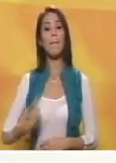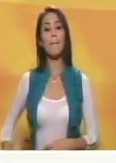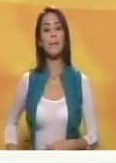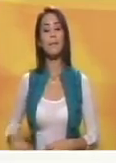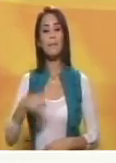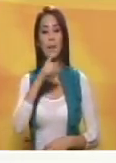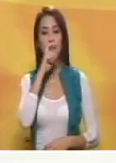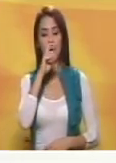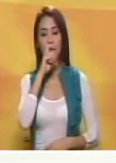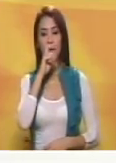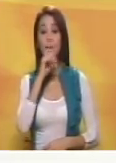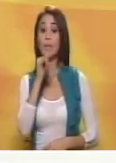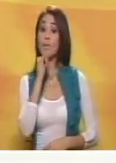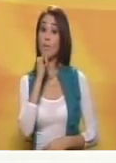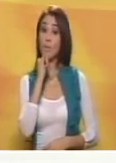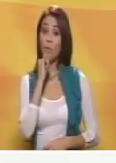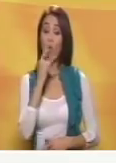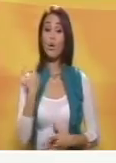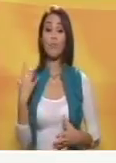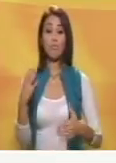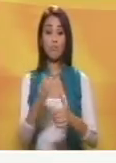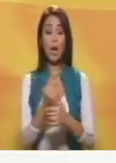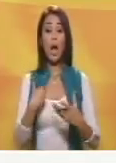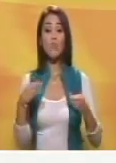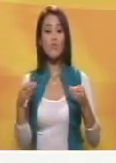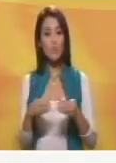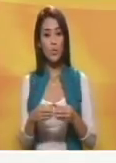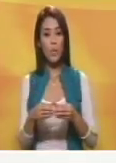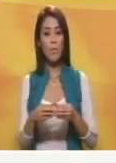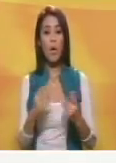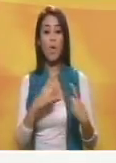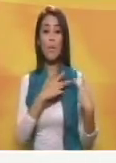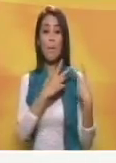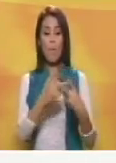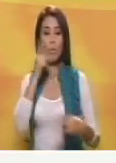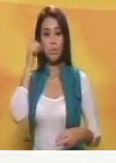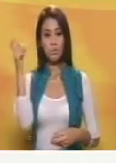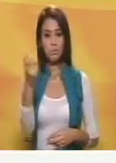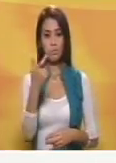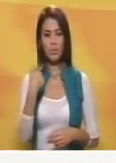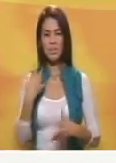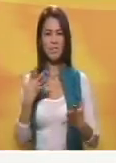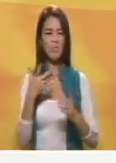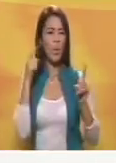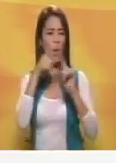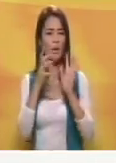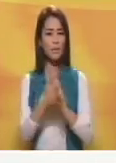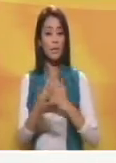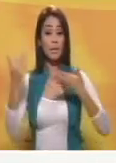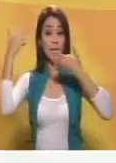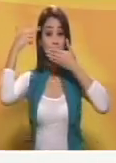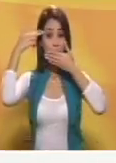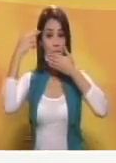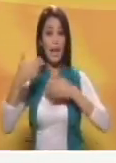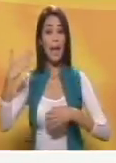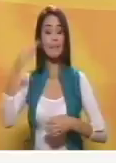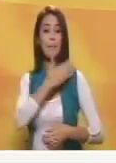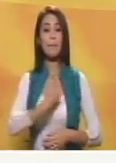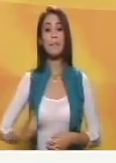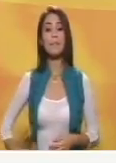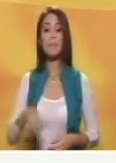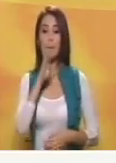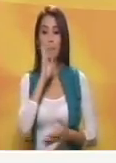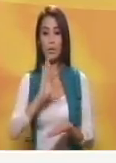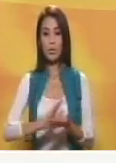de la República, Nicolás Maduro, informó que capturaron a un grupo de Voluntad Popular que tenía intenciones de secuestrar al expresidente del Banco